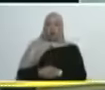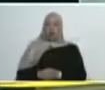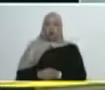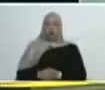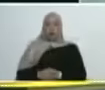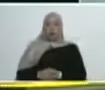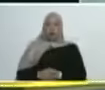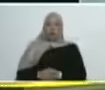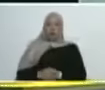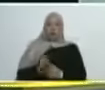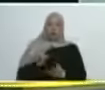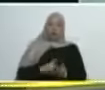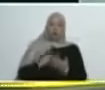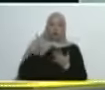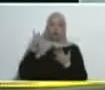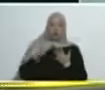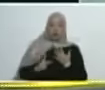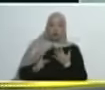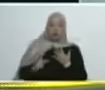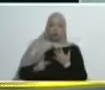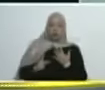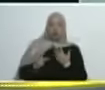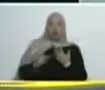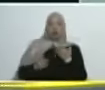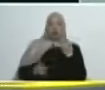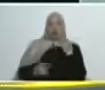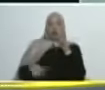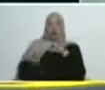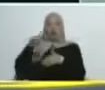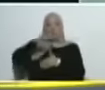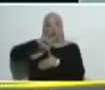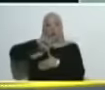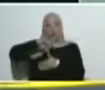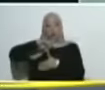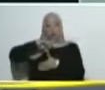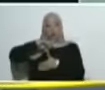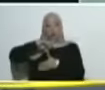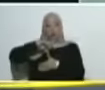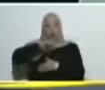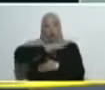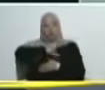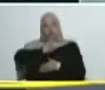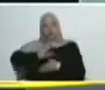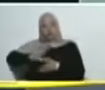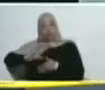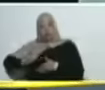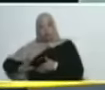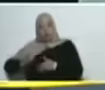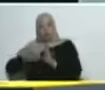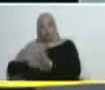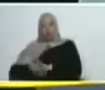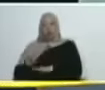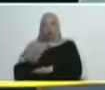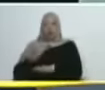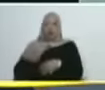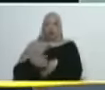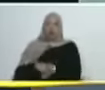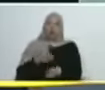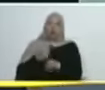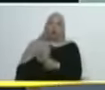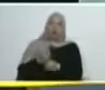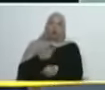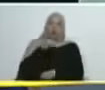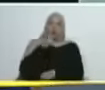una potencia latinoamericana y caribeña que nos haga un país inexpugnable